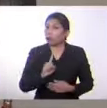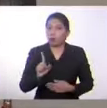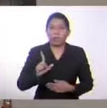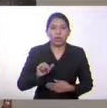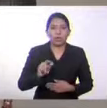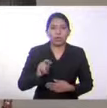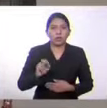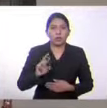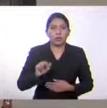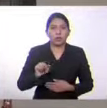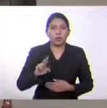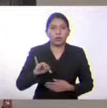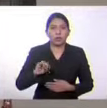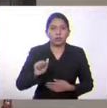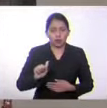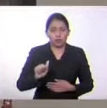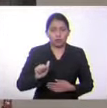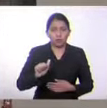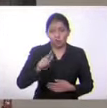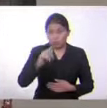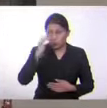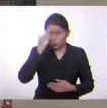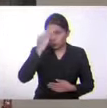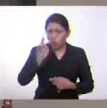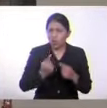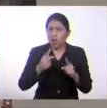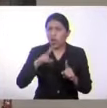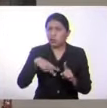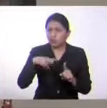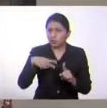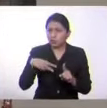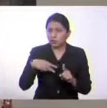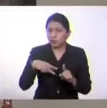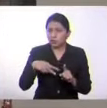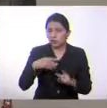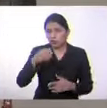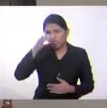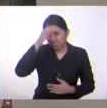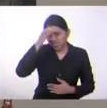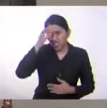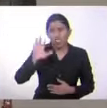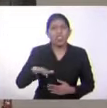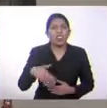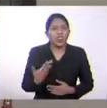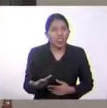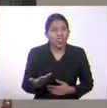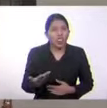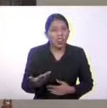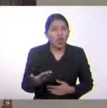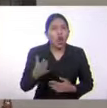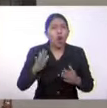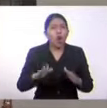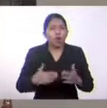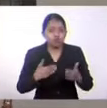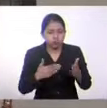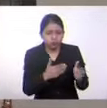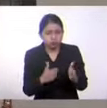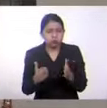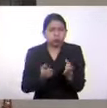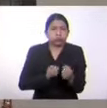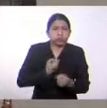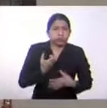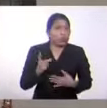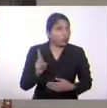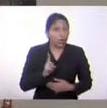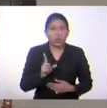lo cual conoceremos cuáles son sus características, la definiremos y veremos cómo construir una narración no